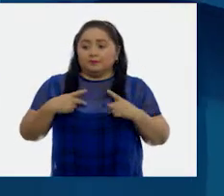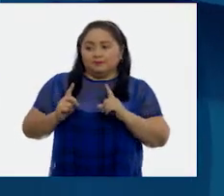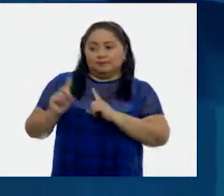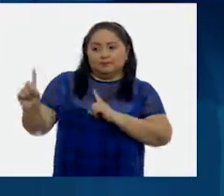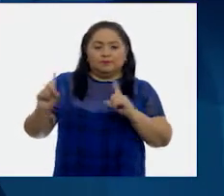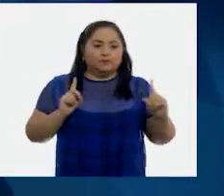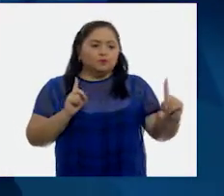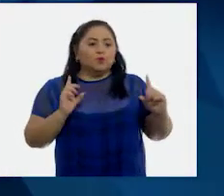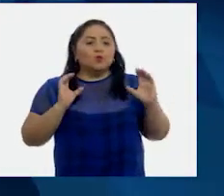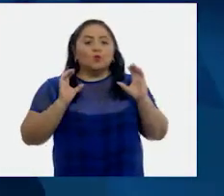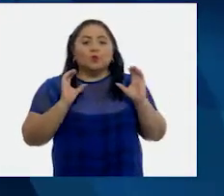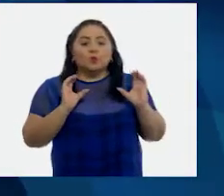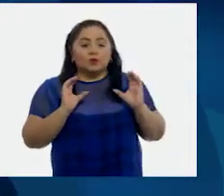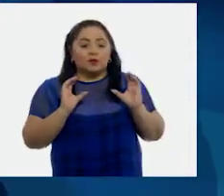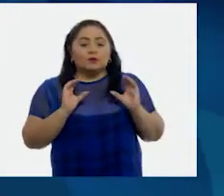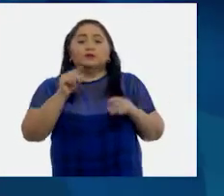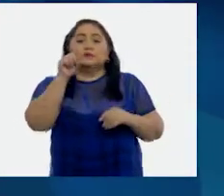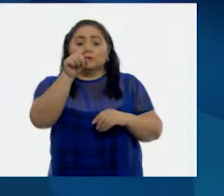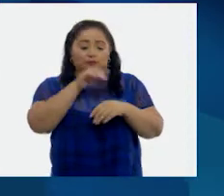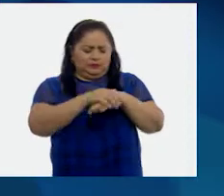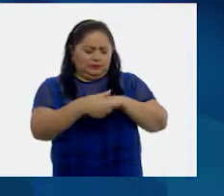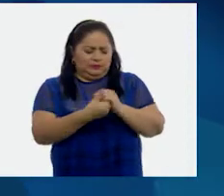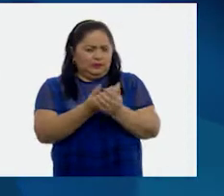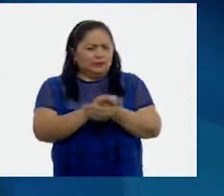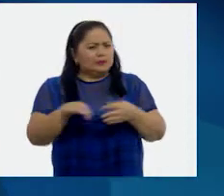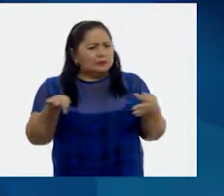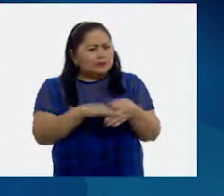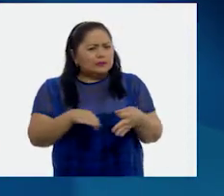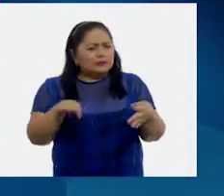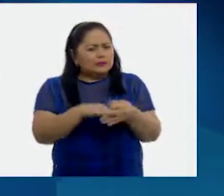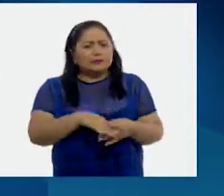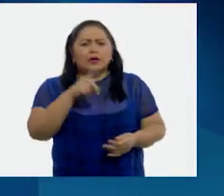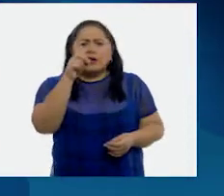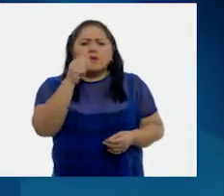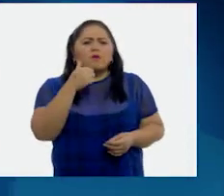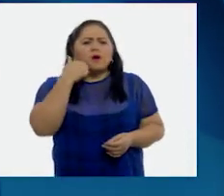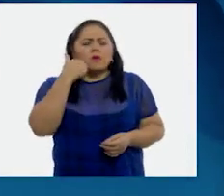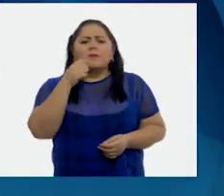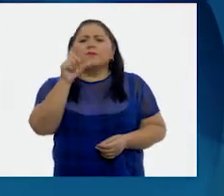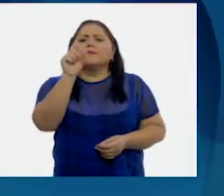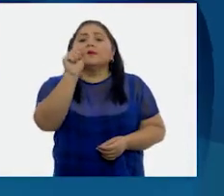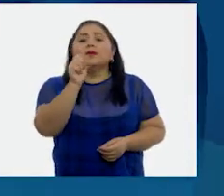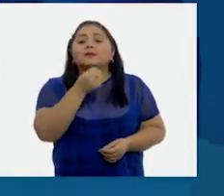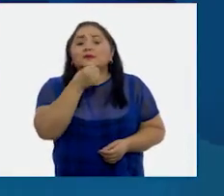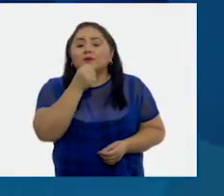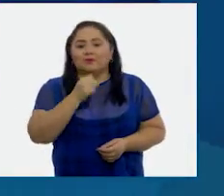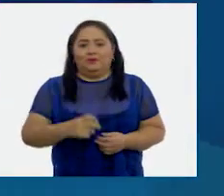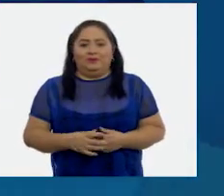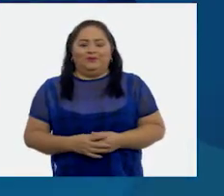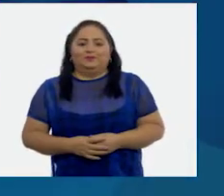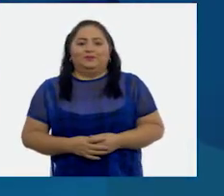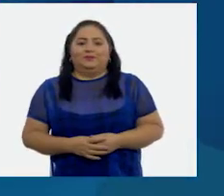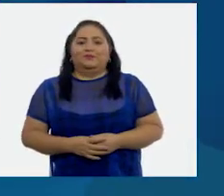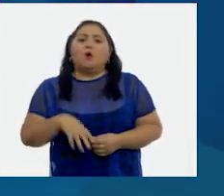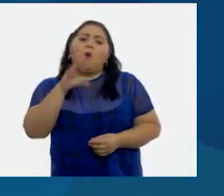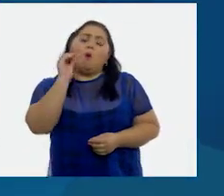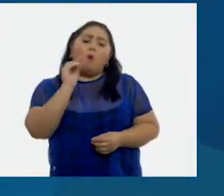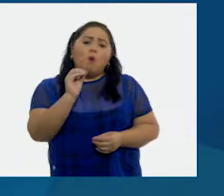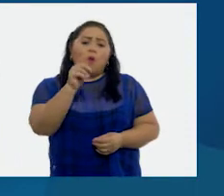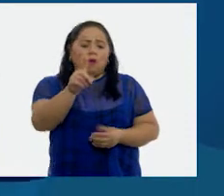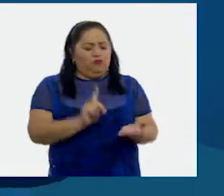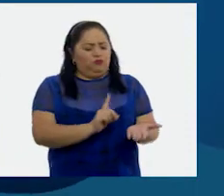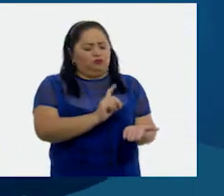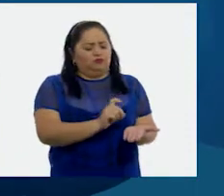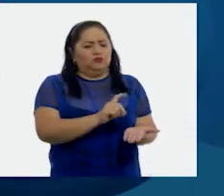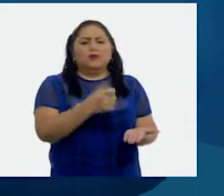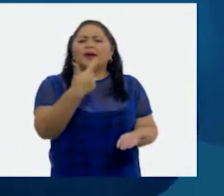distancia. Lávate las manos muy seguido con agua y jabón por lo menos durante 20 segundos. O aplica